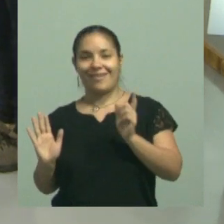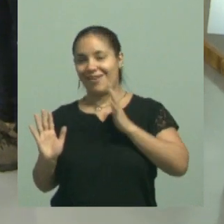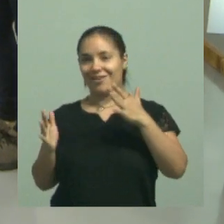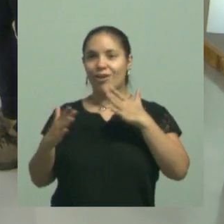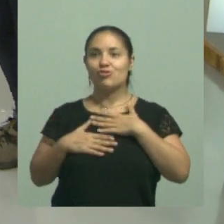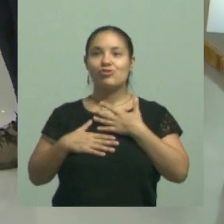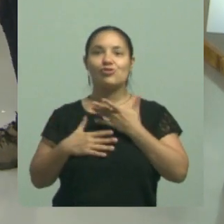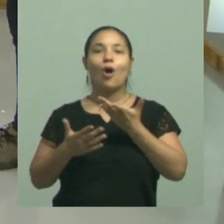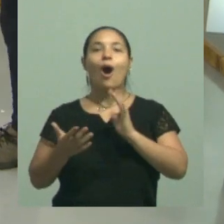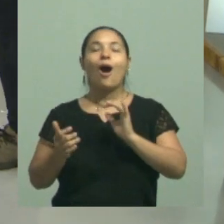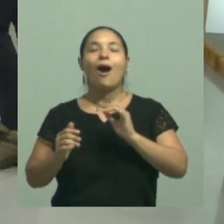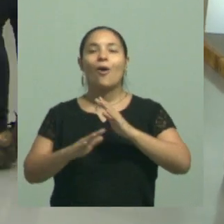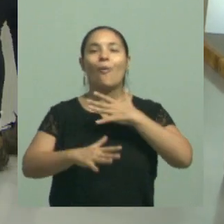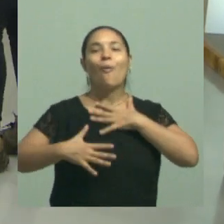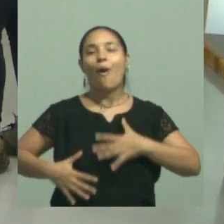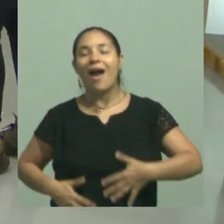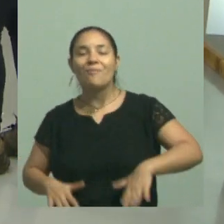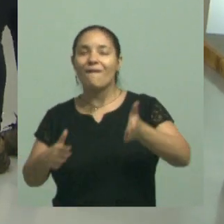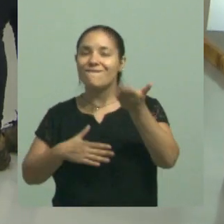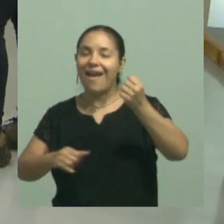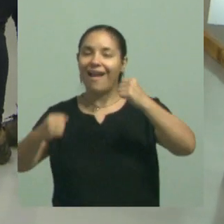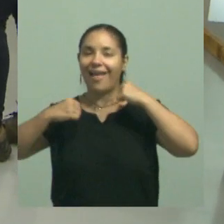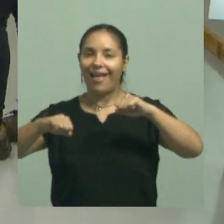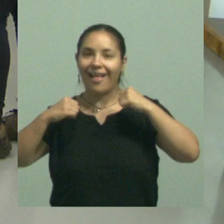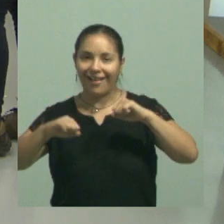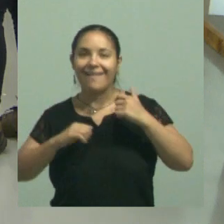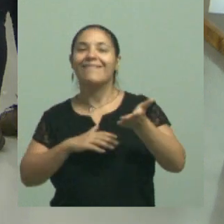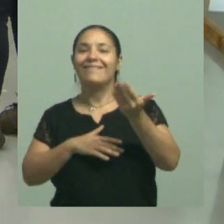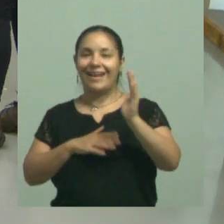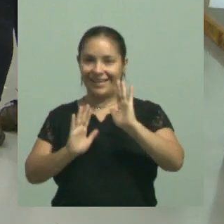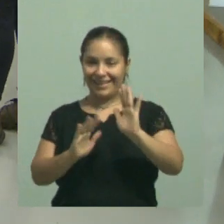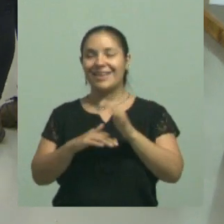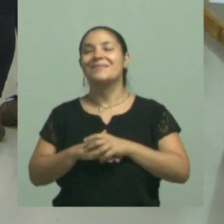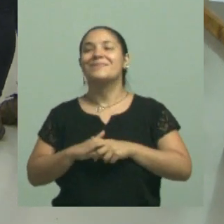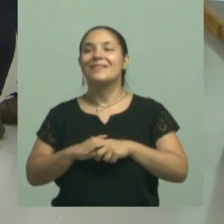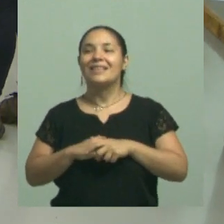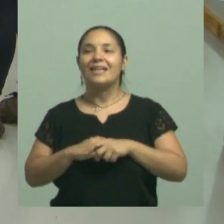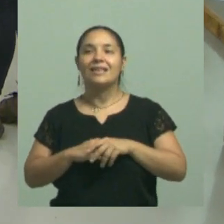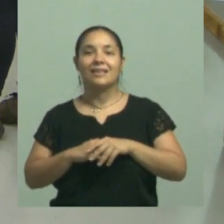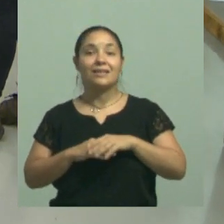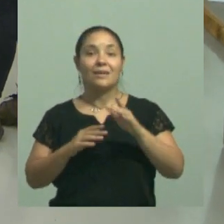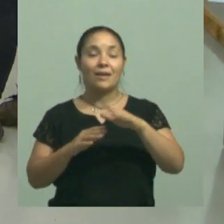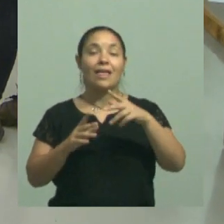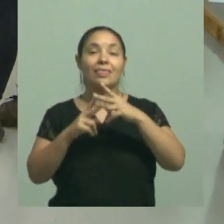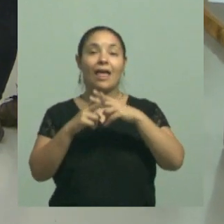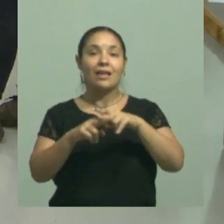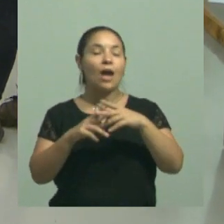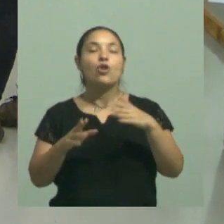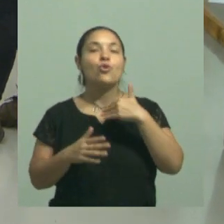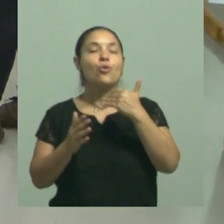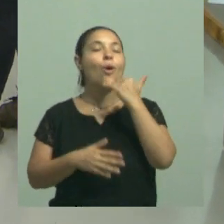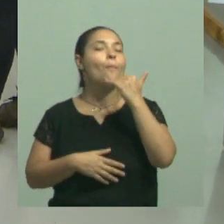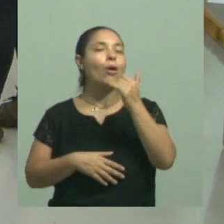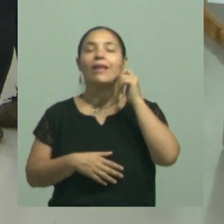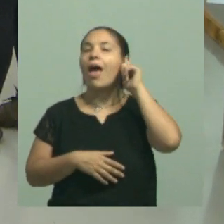tengo poca flexibilidad. Bueno, tendré que hacer un par de, más que uno, varios. Para... Bueno, una de las cosas que tiene el taller es que no depende tanto de la edad. Lo